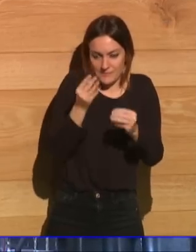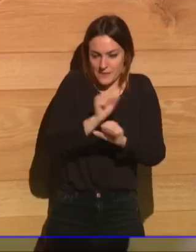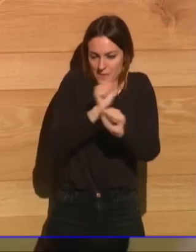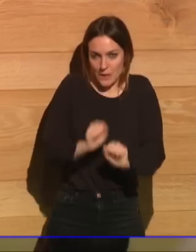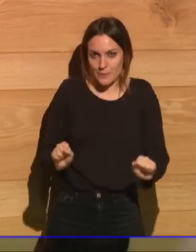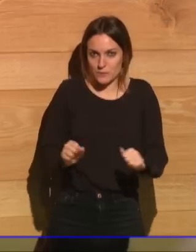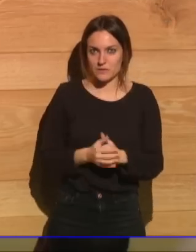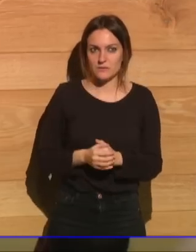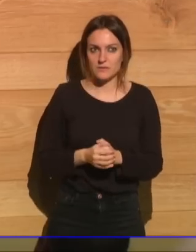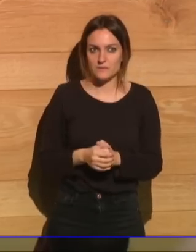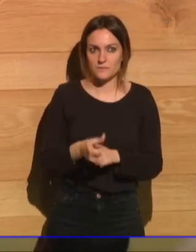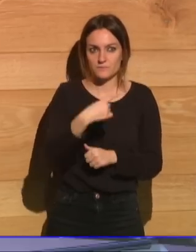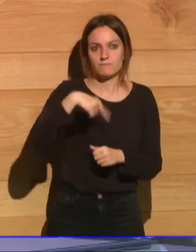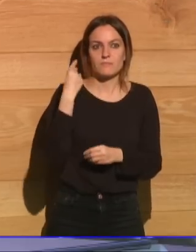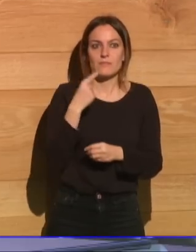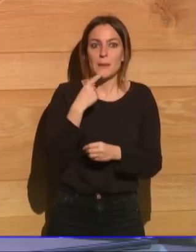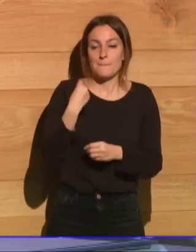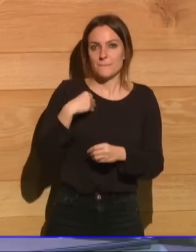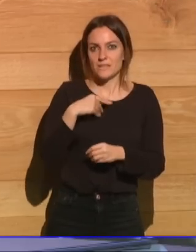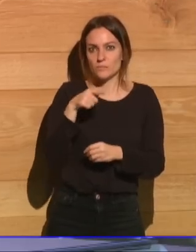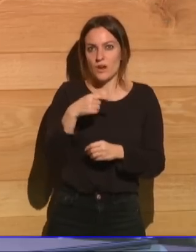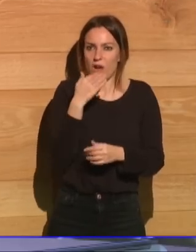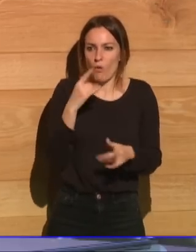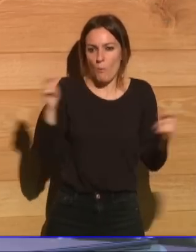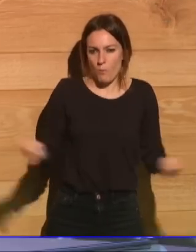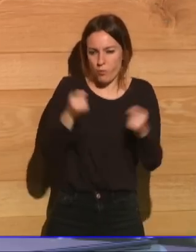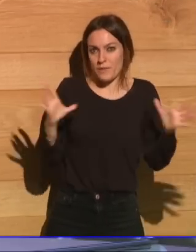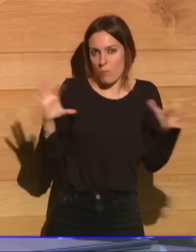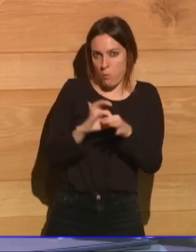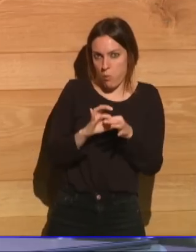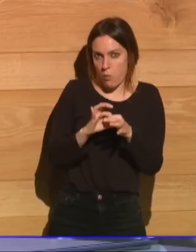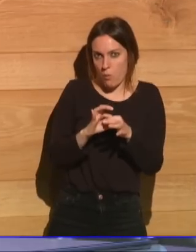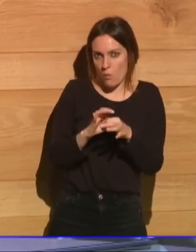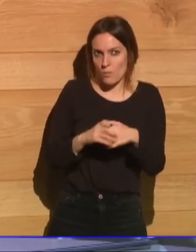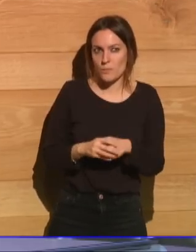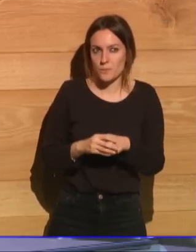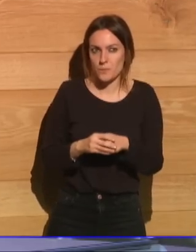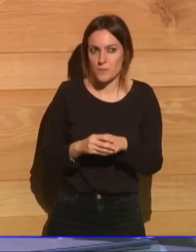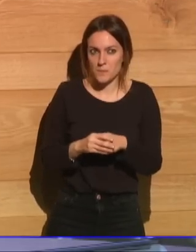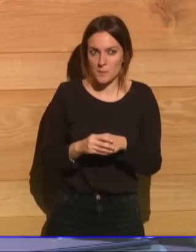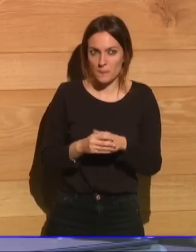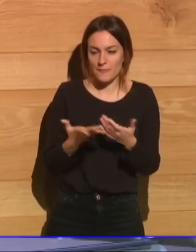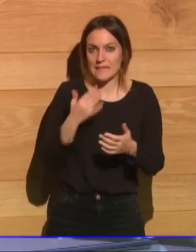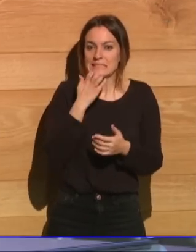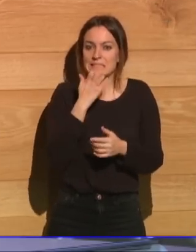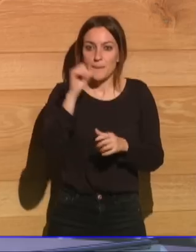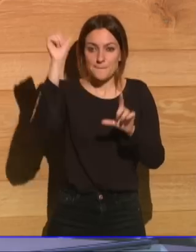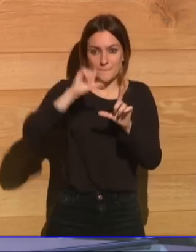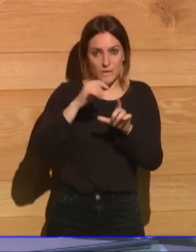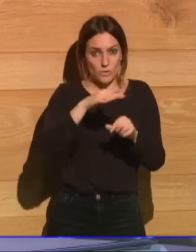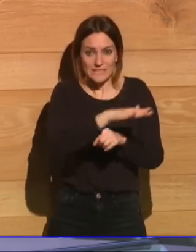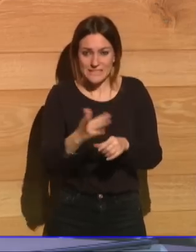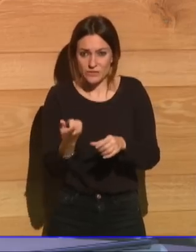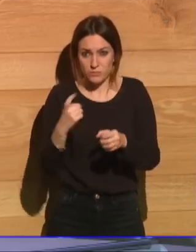sigue diciendo. En ese sentido es en lo que se nota que es publicista. Porque cada que se hace una película y en la que hay niños, siempre